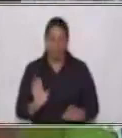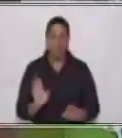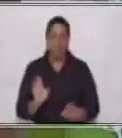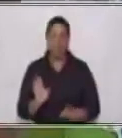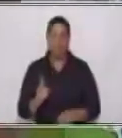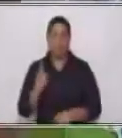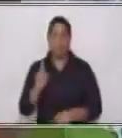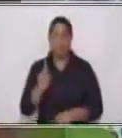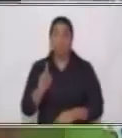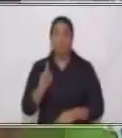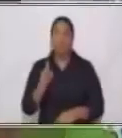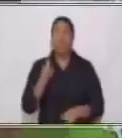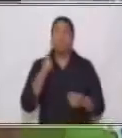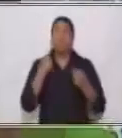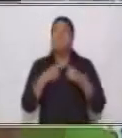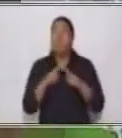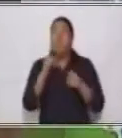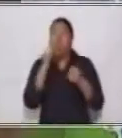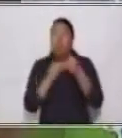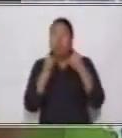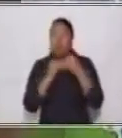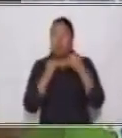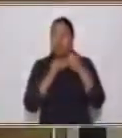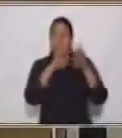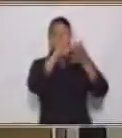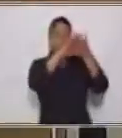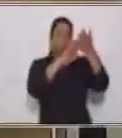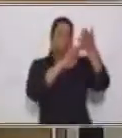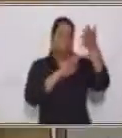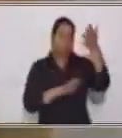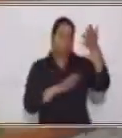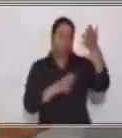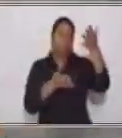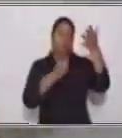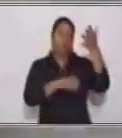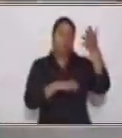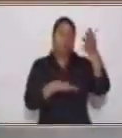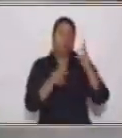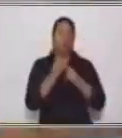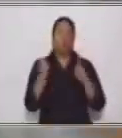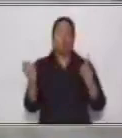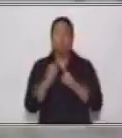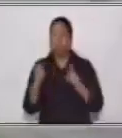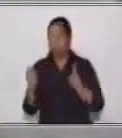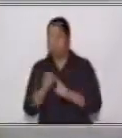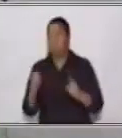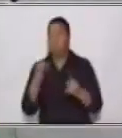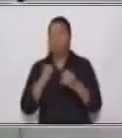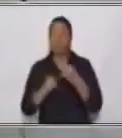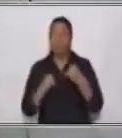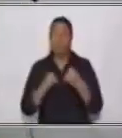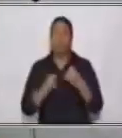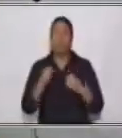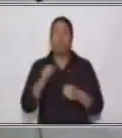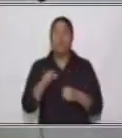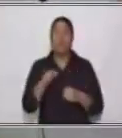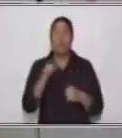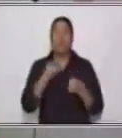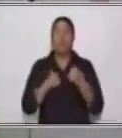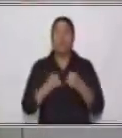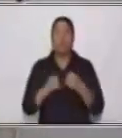parte de un estudio o un discurso. Como vimos en el texto expositivo, Si lo que estamos investigando es tal